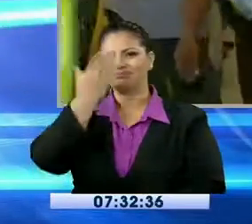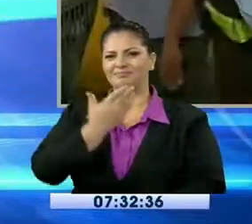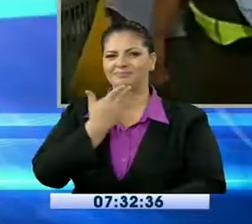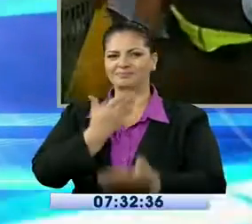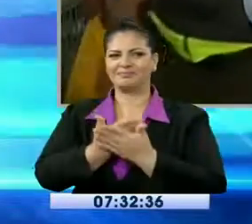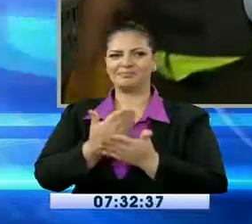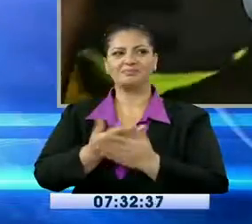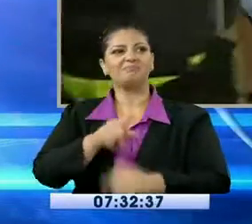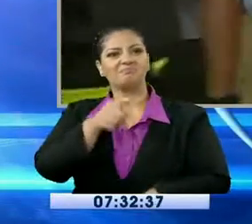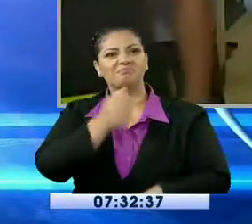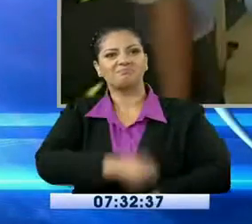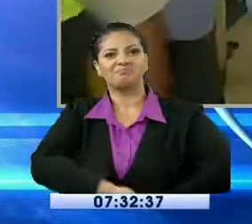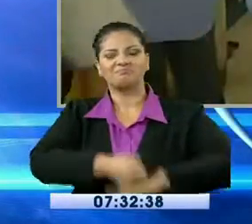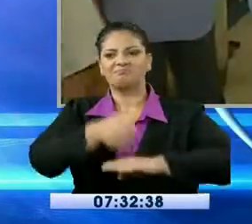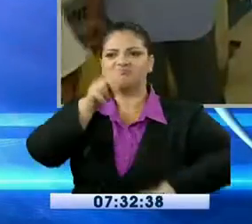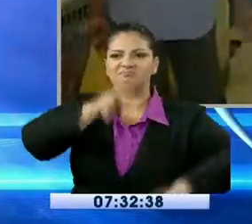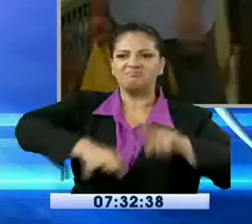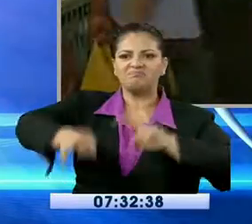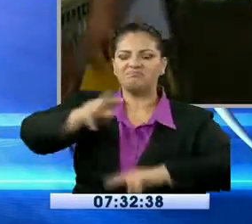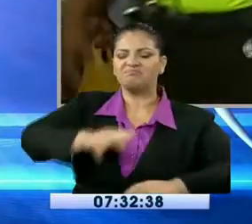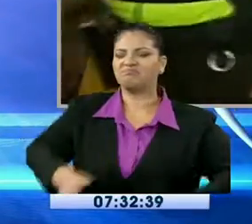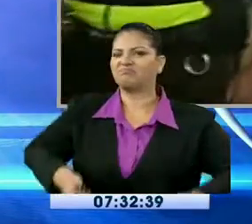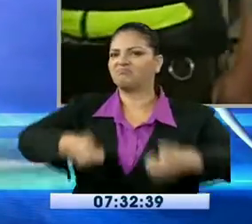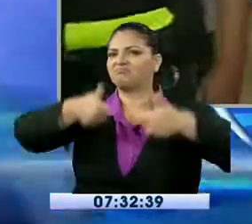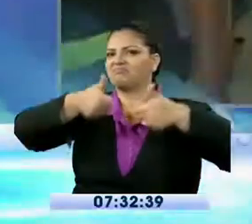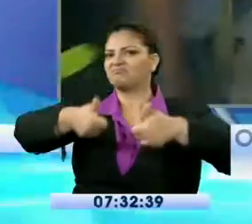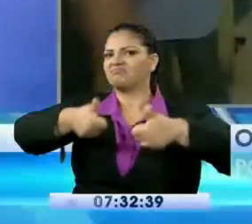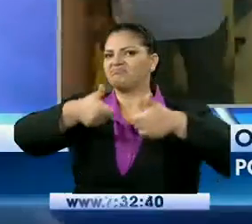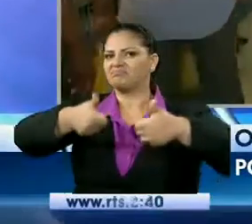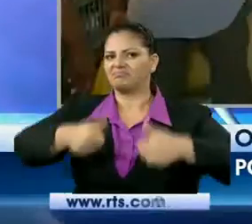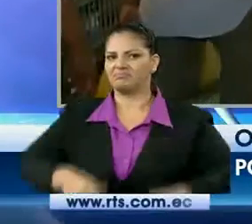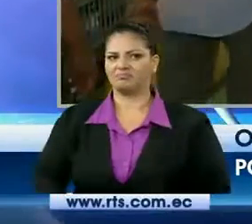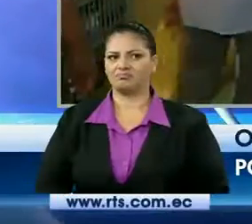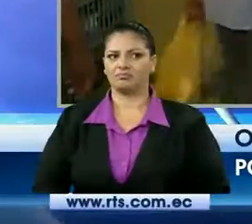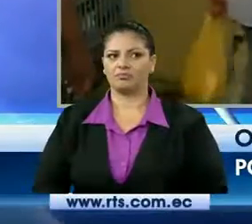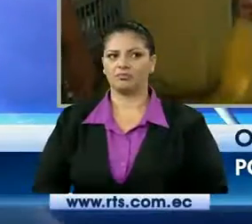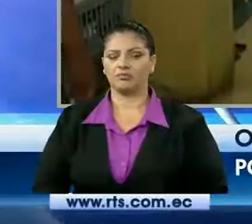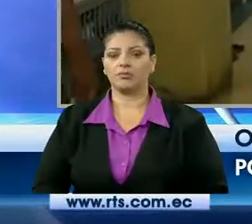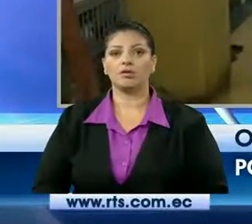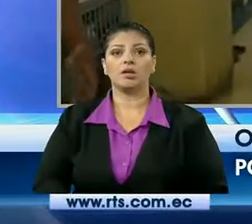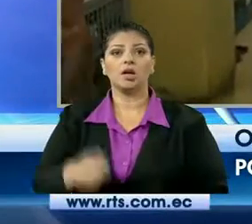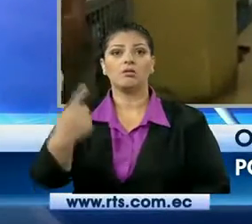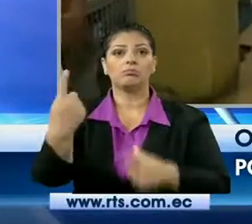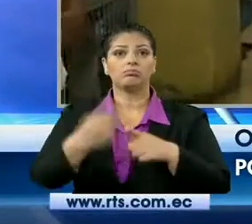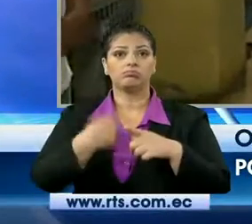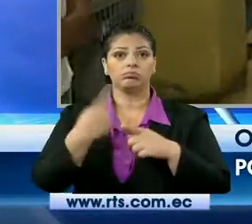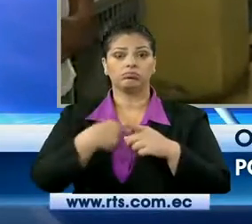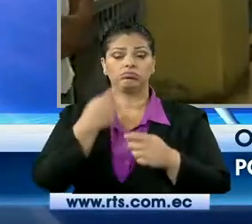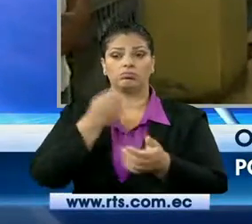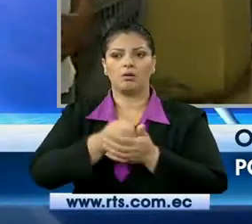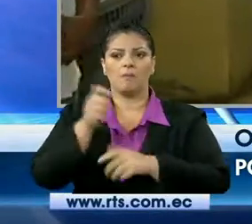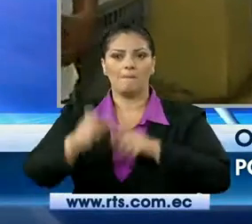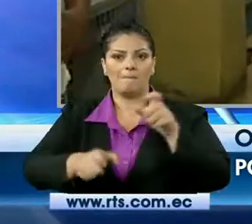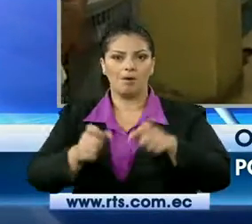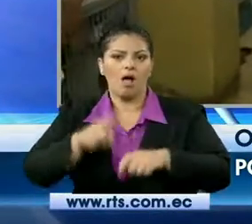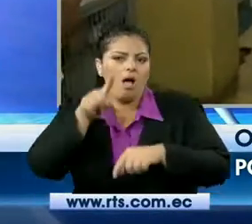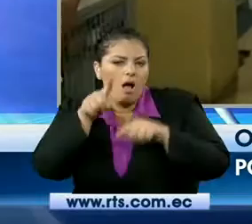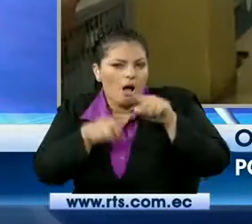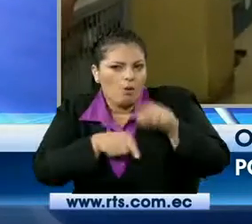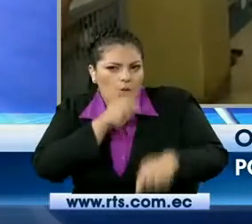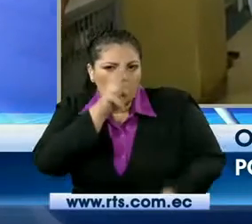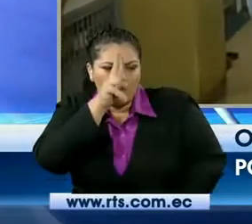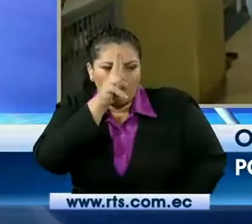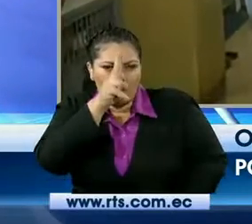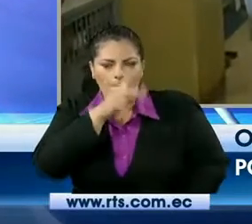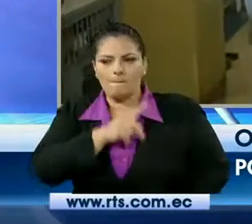bien que haya control, porque no en todas partes, ni son todos tampoco, pero no falta por ahí de repente alguien que